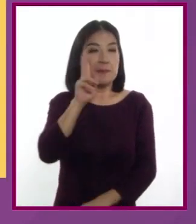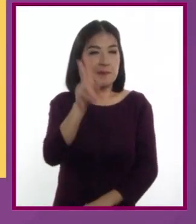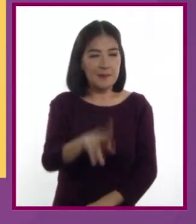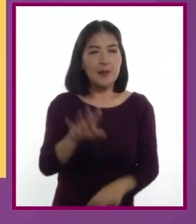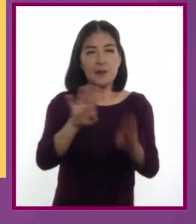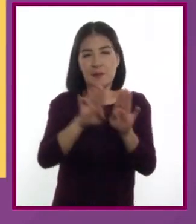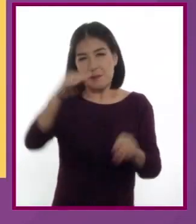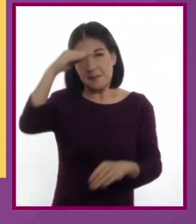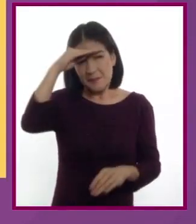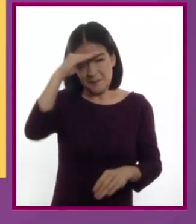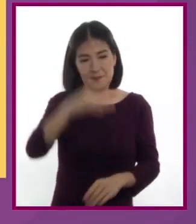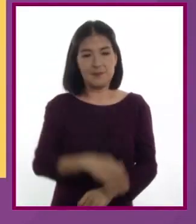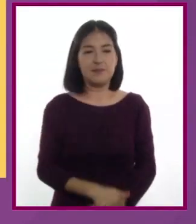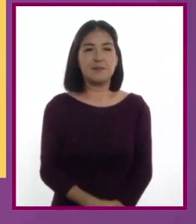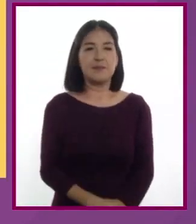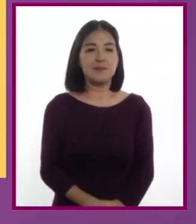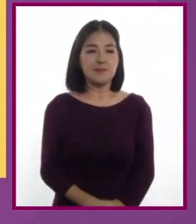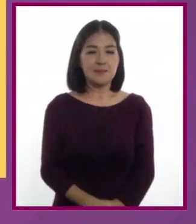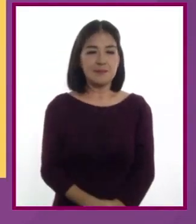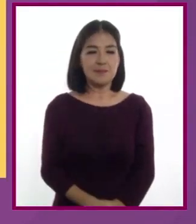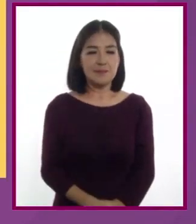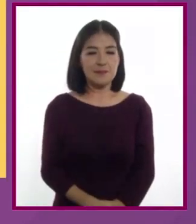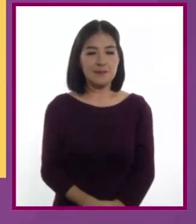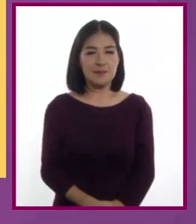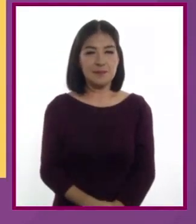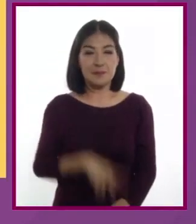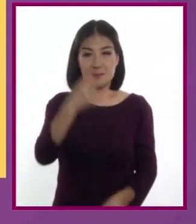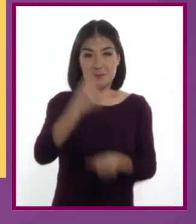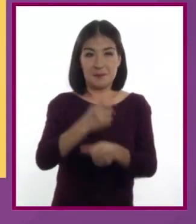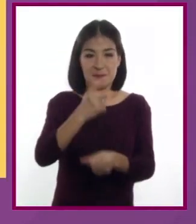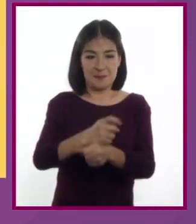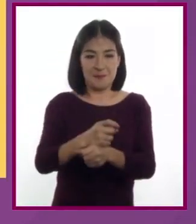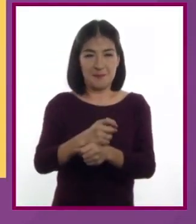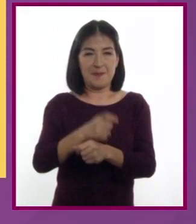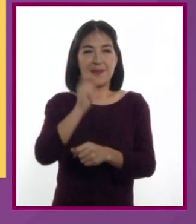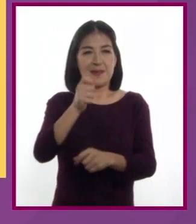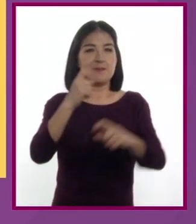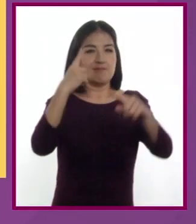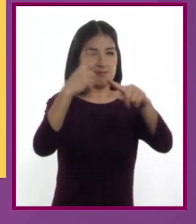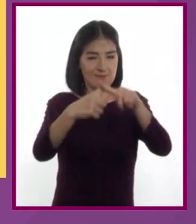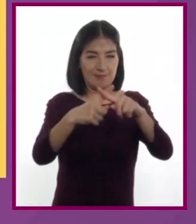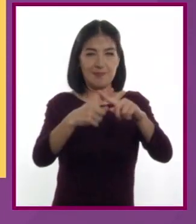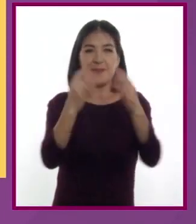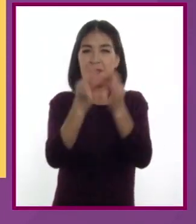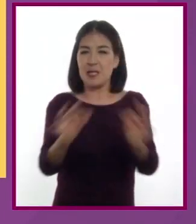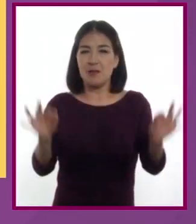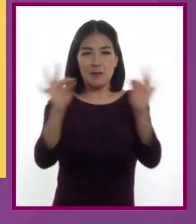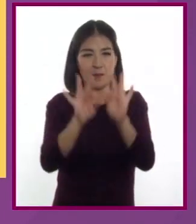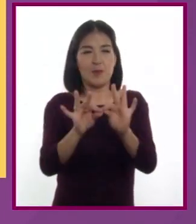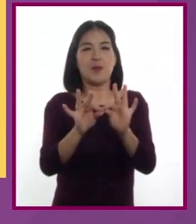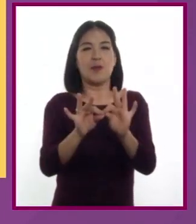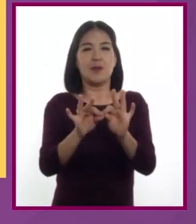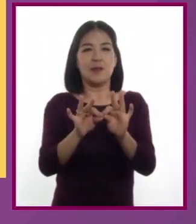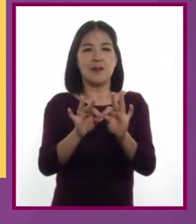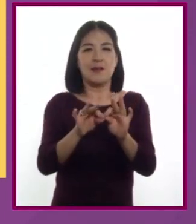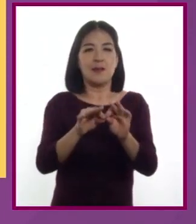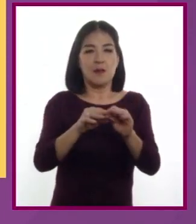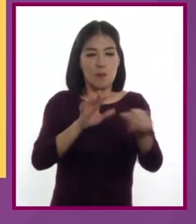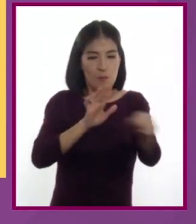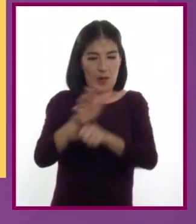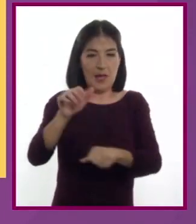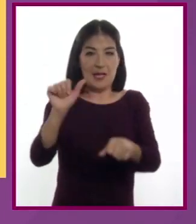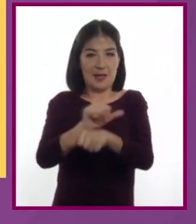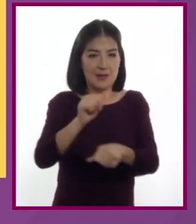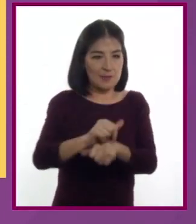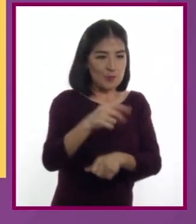Analicemos estos desplazamientos. Como el primer factor de la multiplicación está determinado por la orientación del